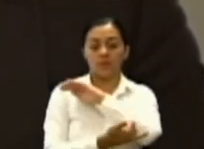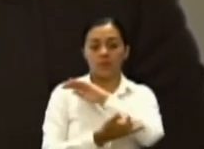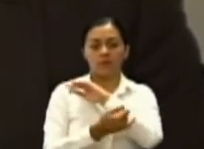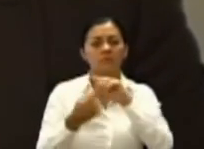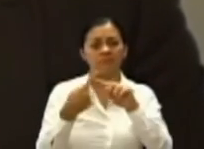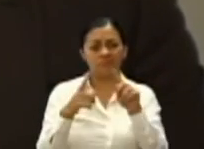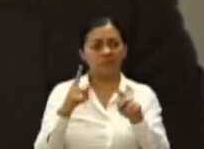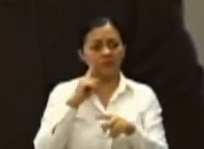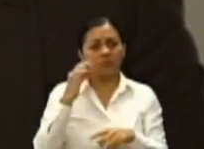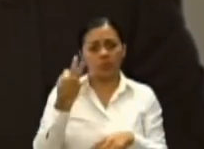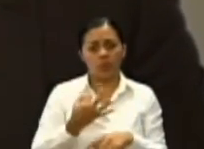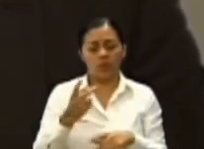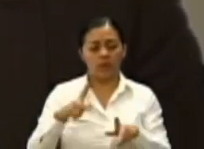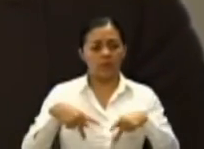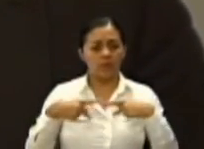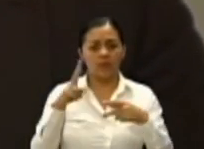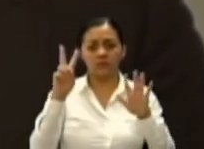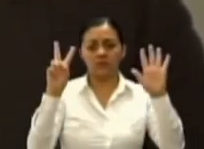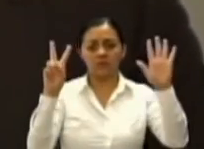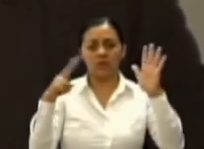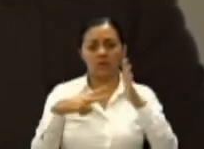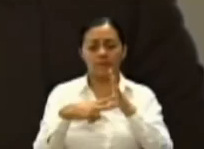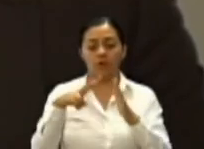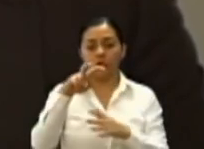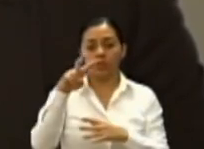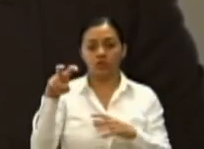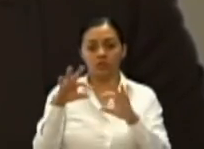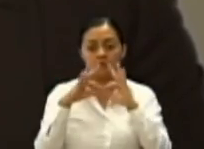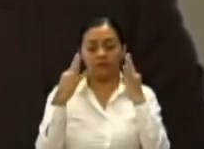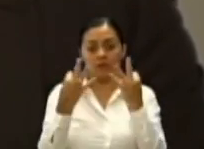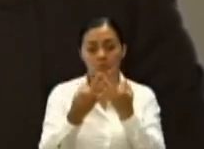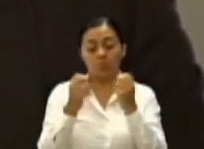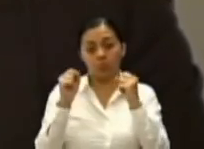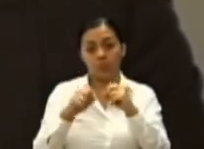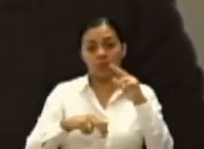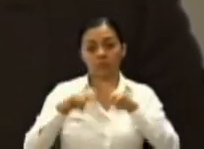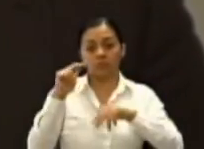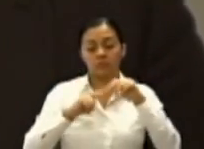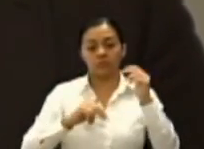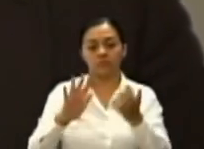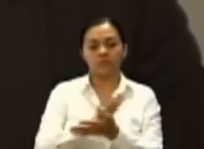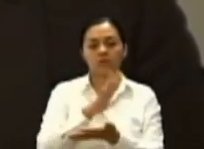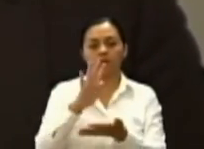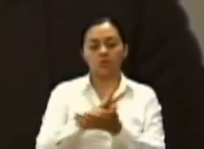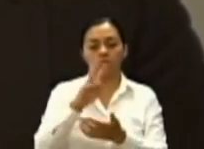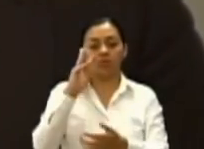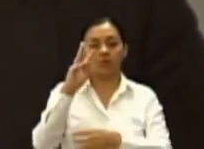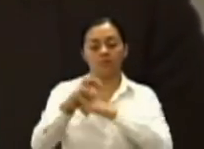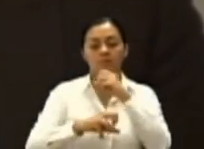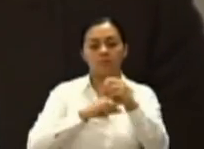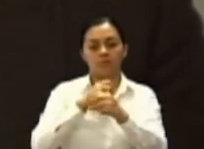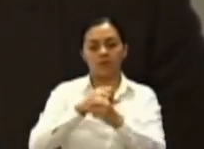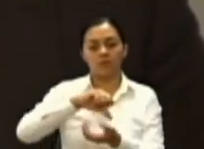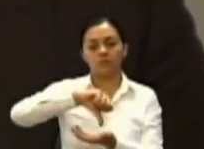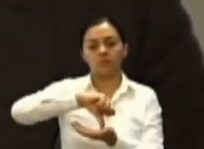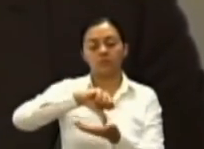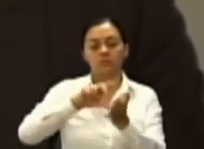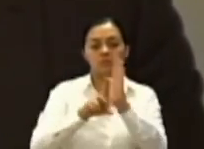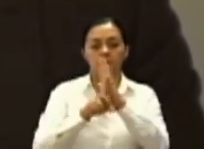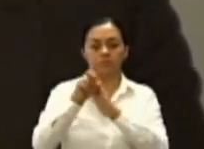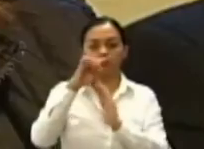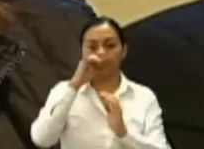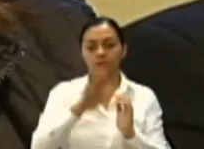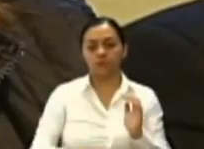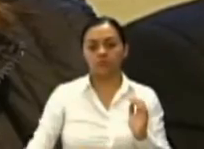momento de 27 mil 200 familias en consecuencia vamos a construir una escuela del milenio y vamos un centro de desarrollo infantil